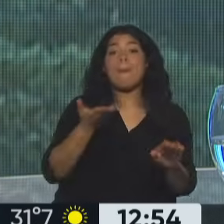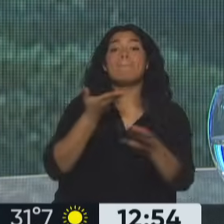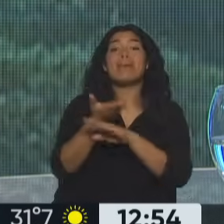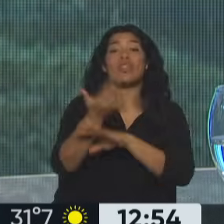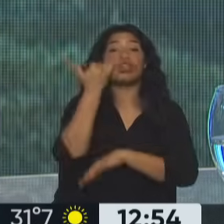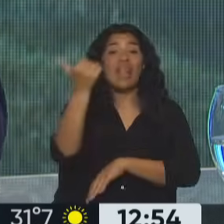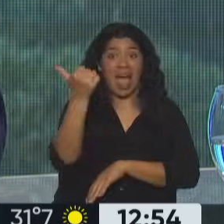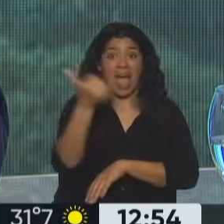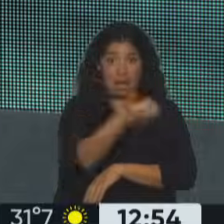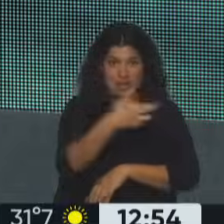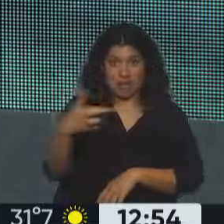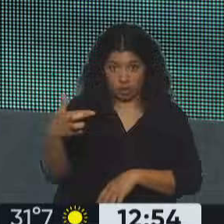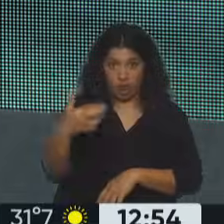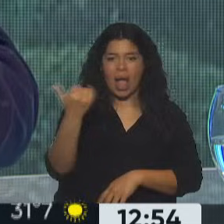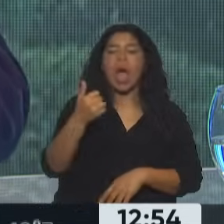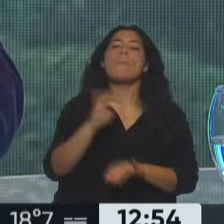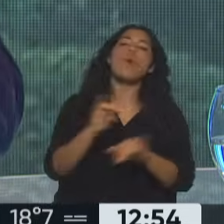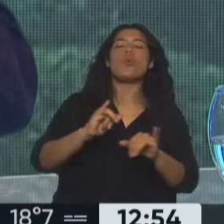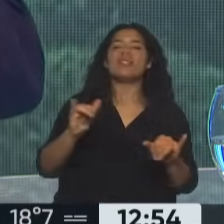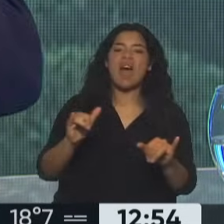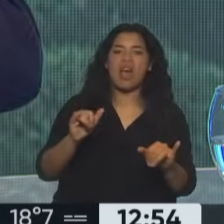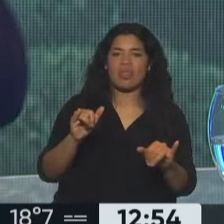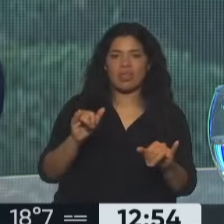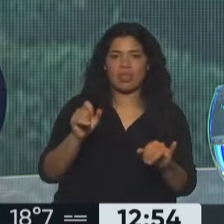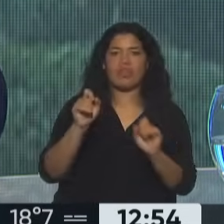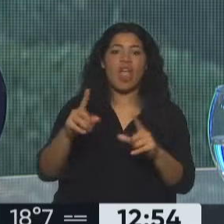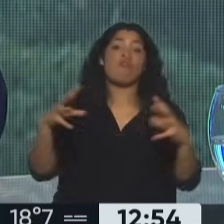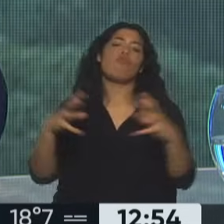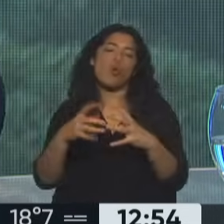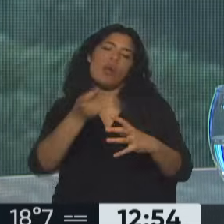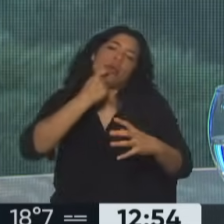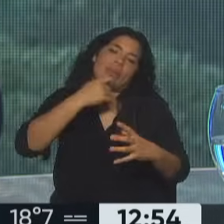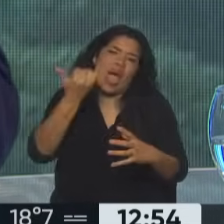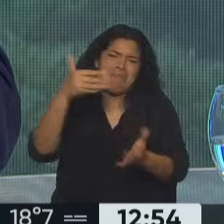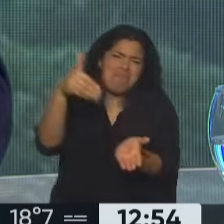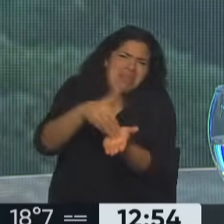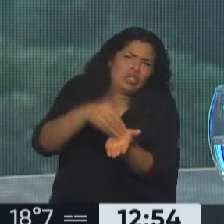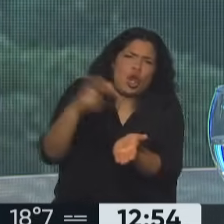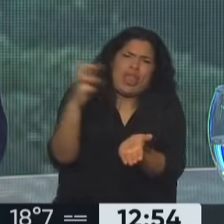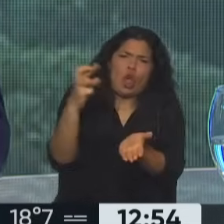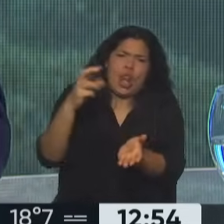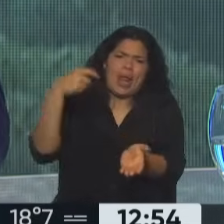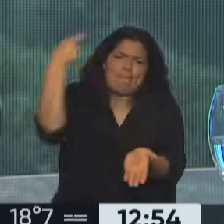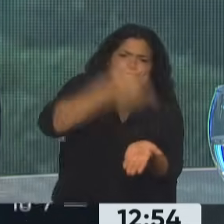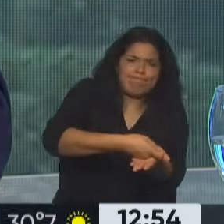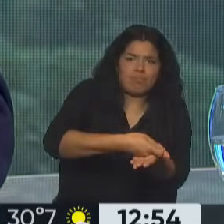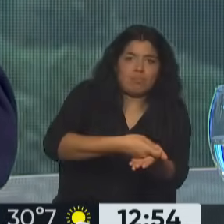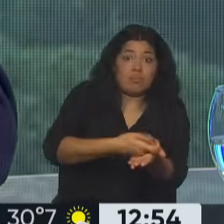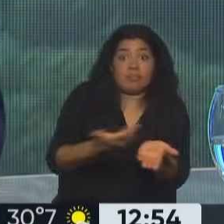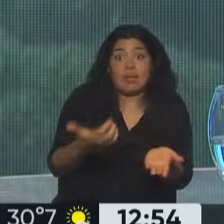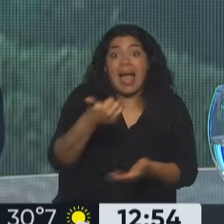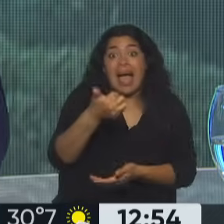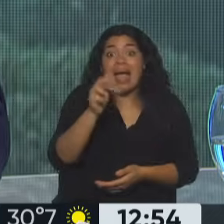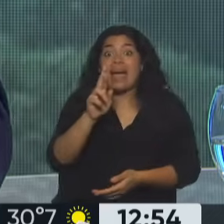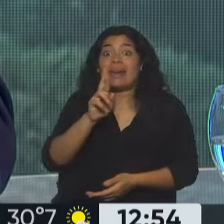la Copa Libertadores o una final del mundo eso vale millones de dólares imagínense si no pueden pagar una RT